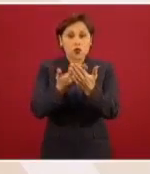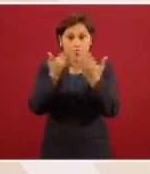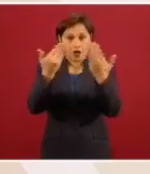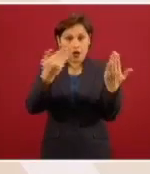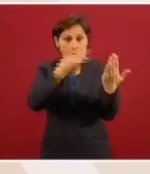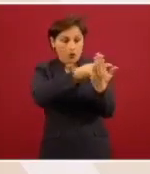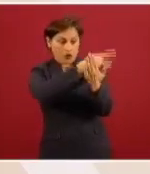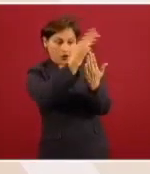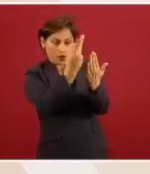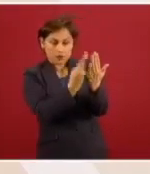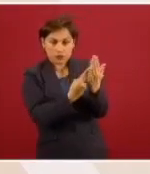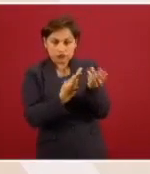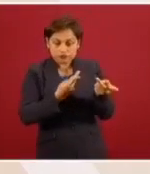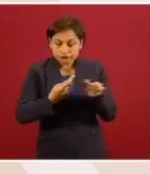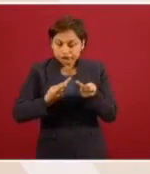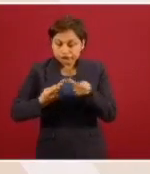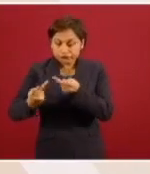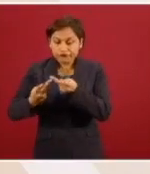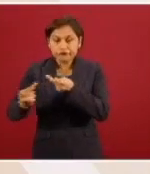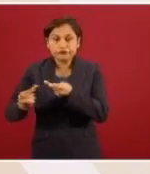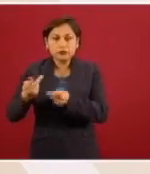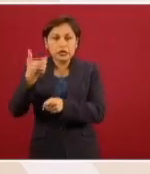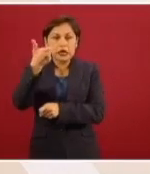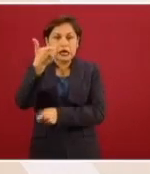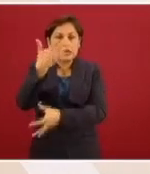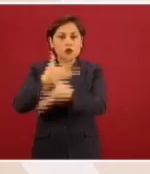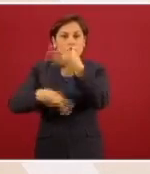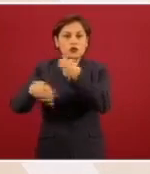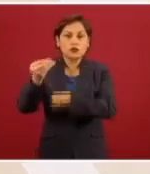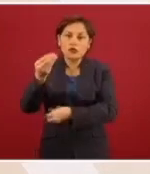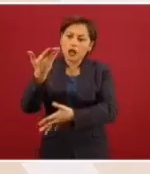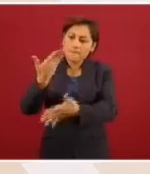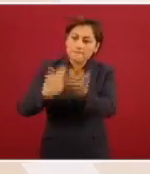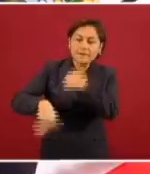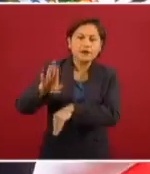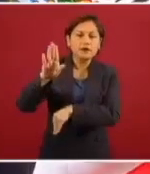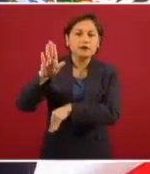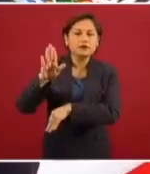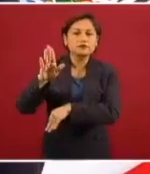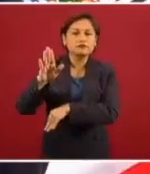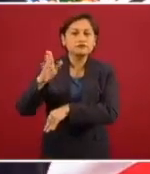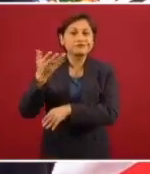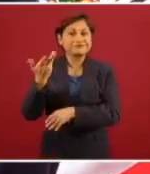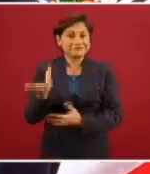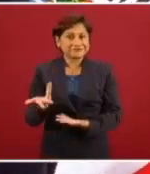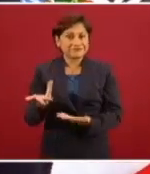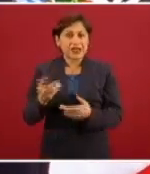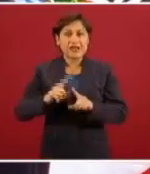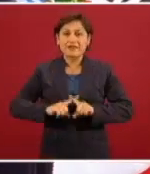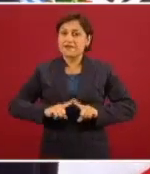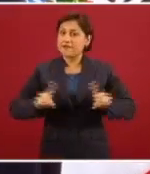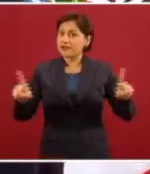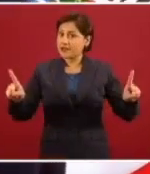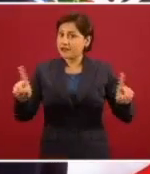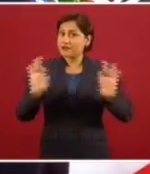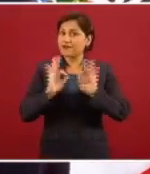que estamos aplicando no se ajusta al modelo